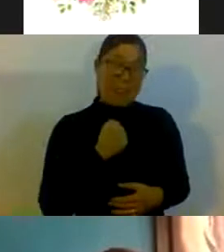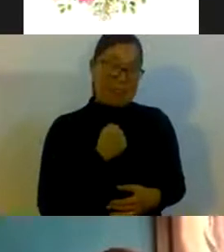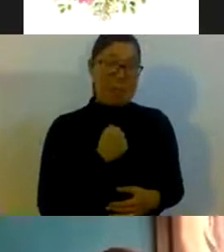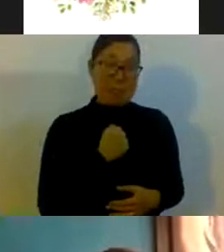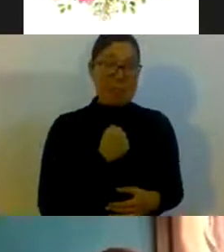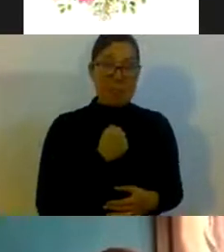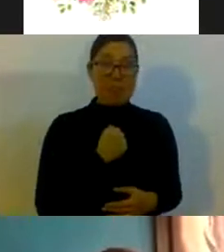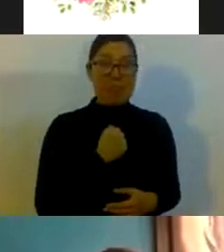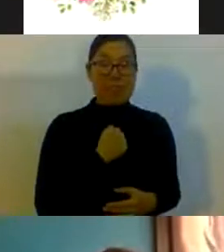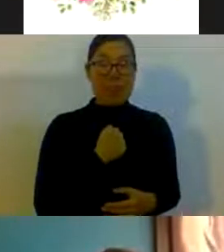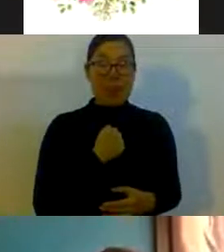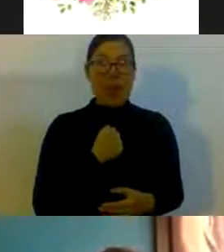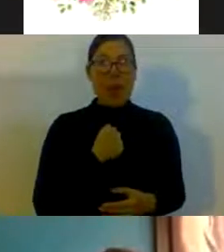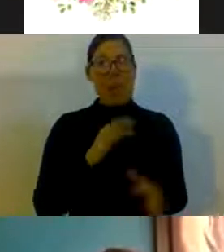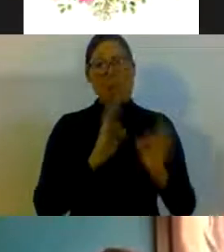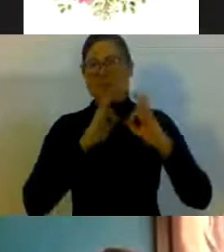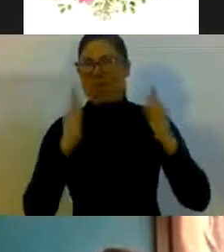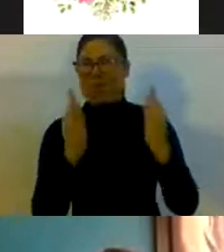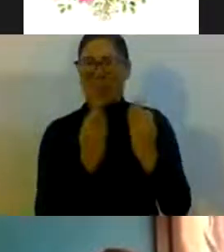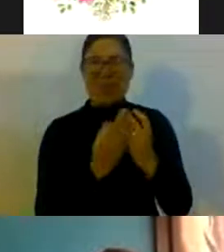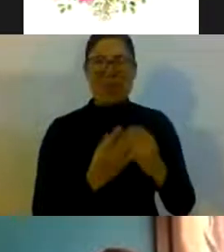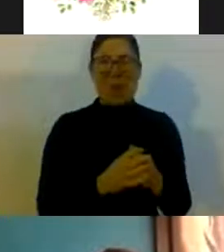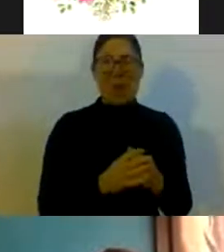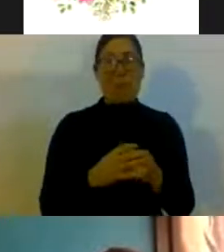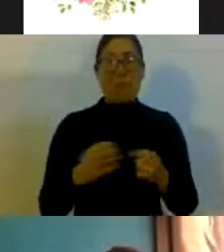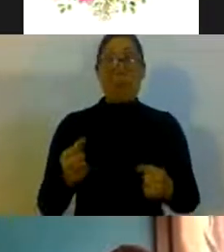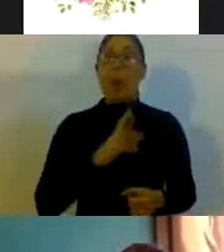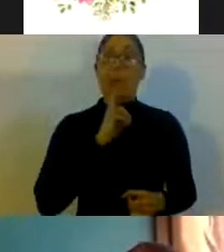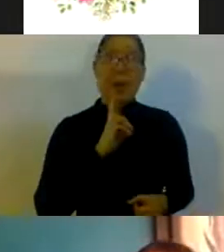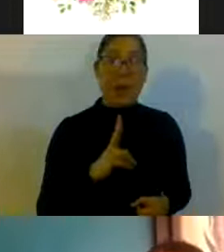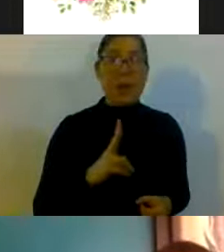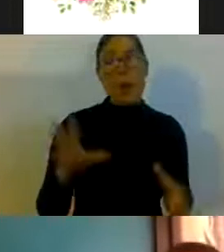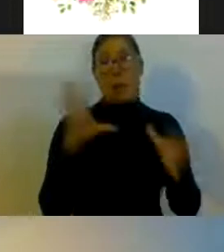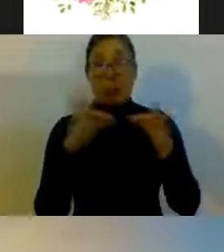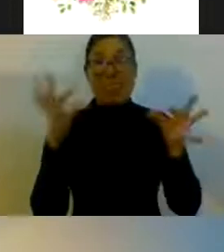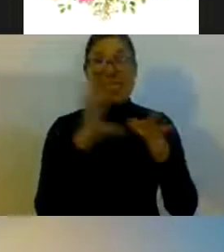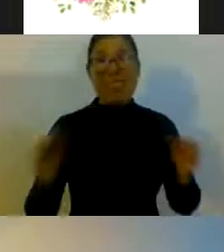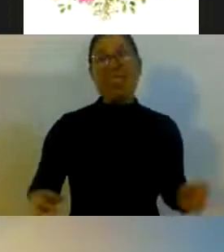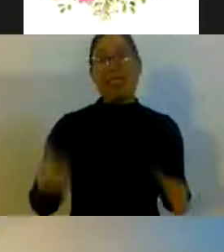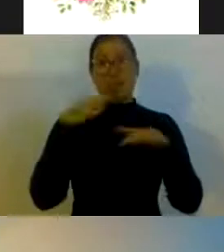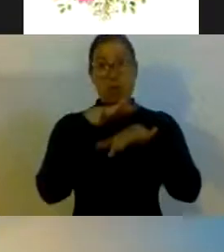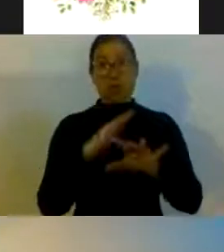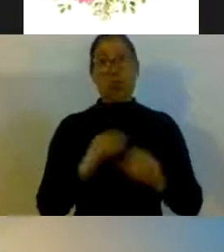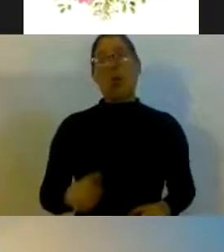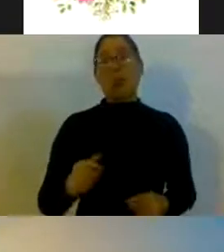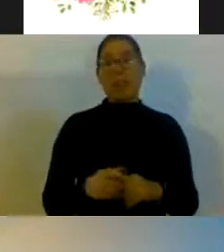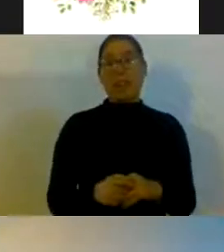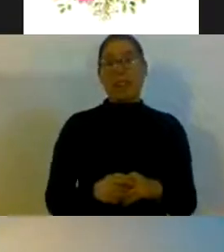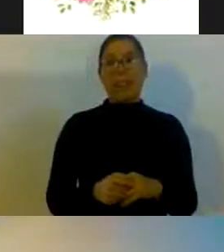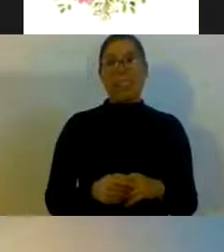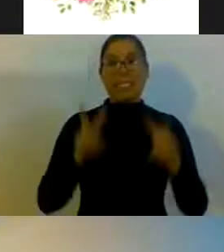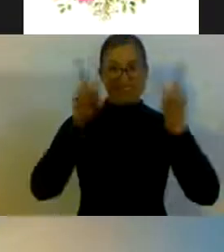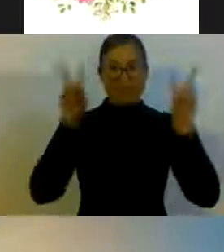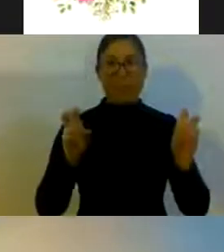para los niños, solo que le explicaran más sobre su cuerpo y lo que está bien y lo que está mal. También nos pone que es muy padre